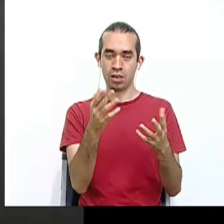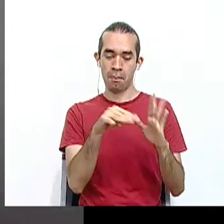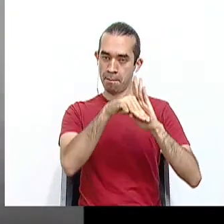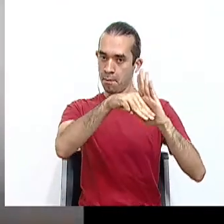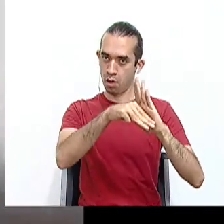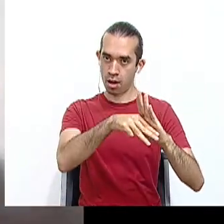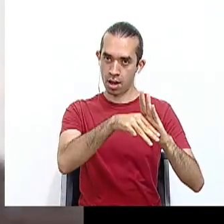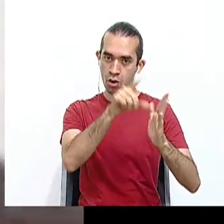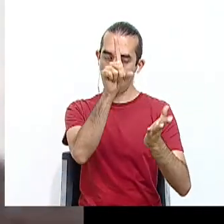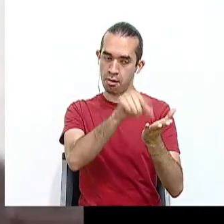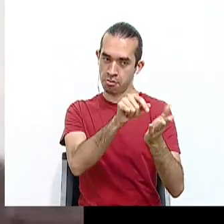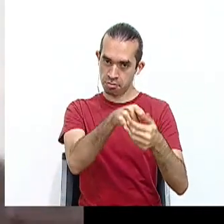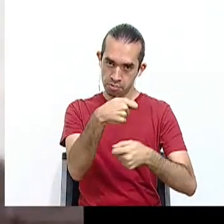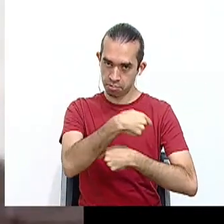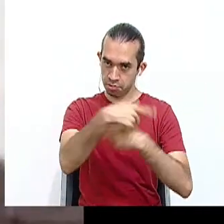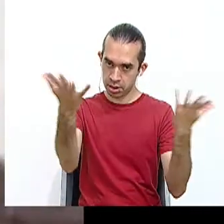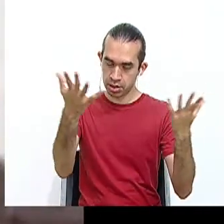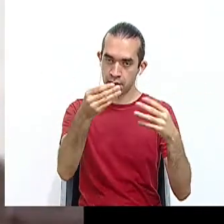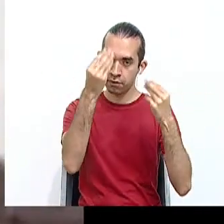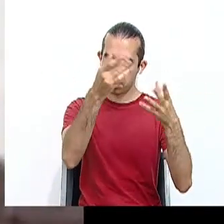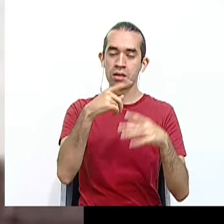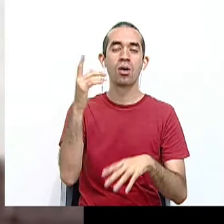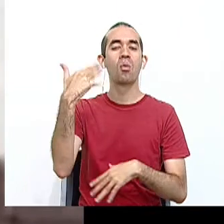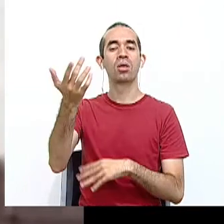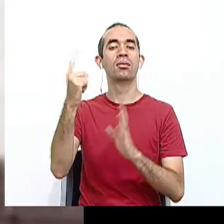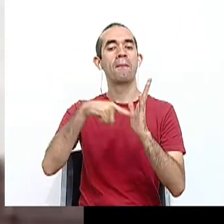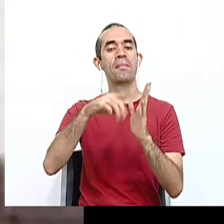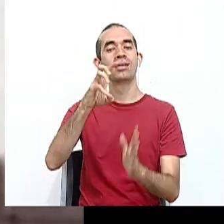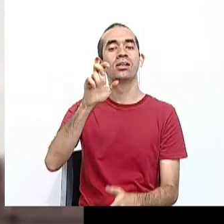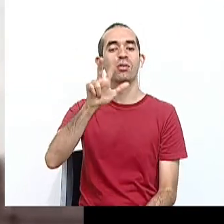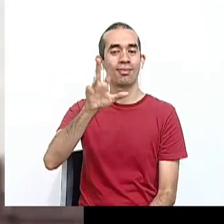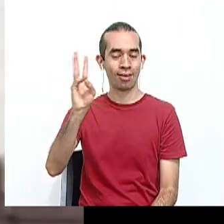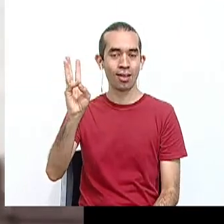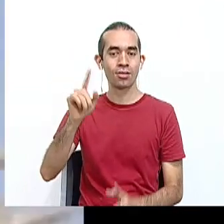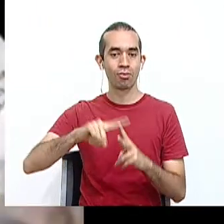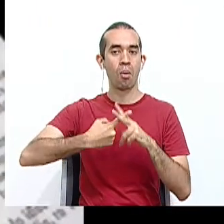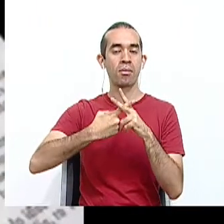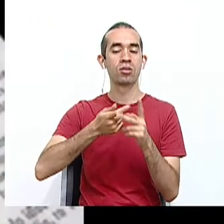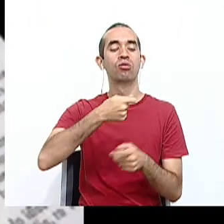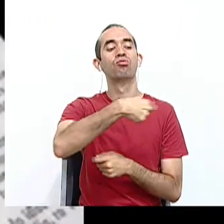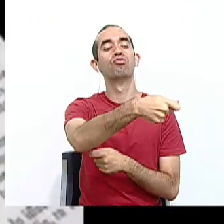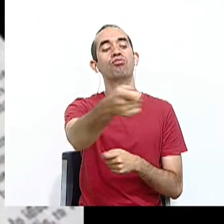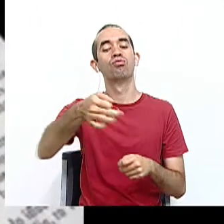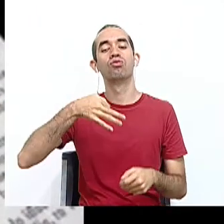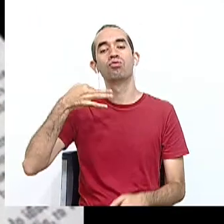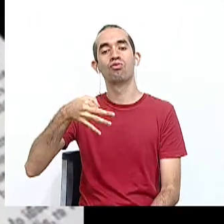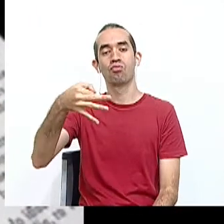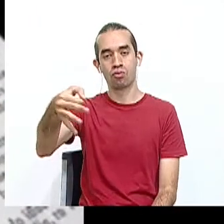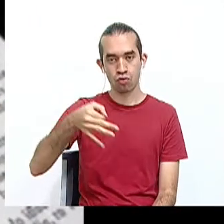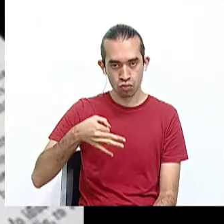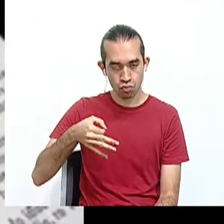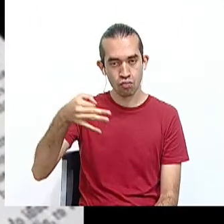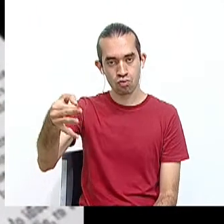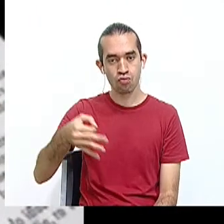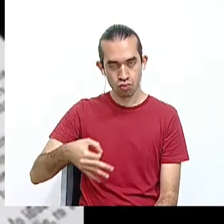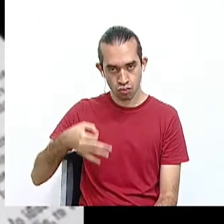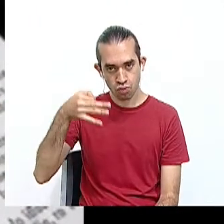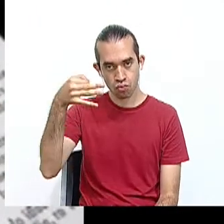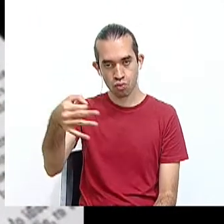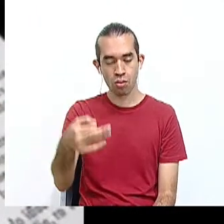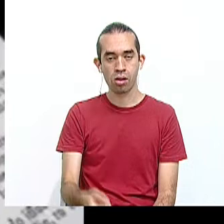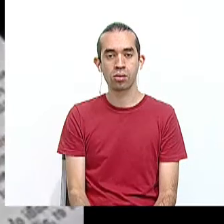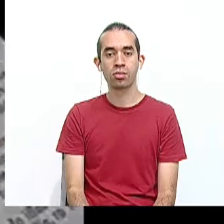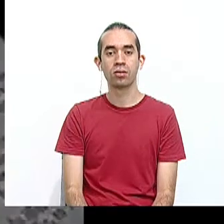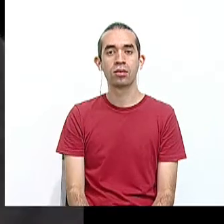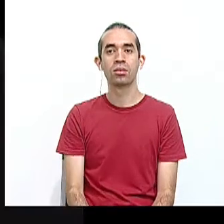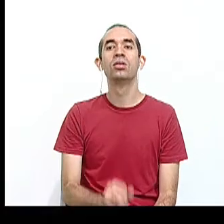prensa informativo que en 1636 comenzó a circular diariamente.